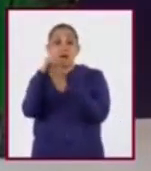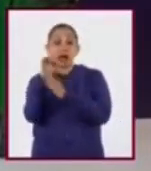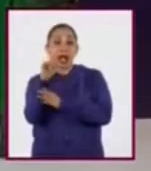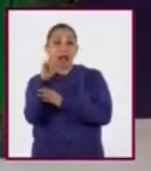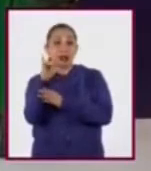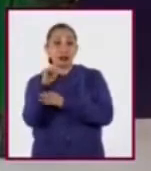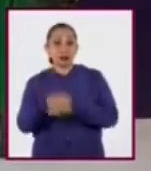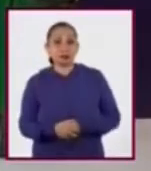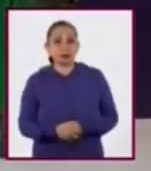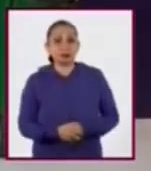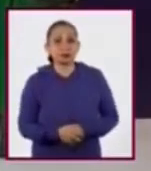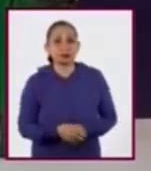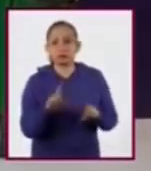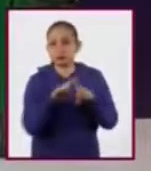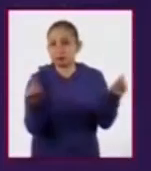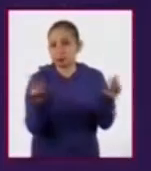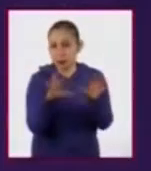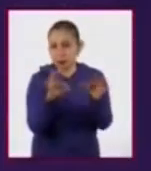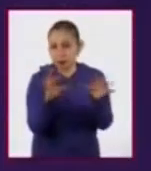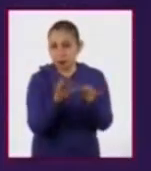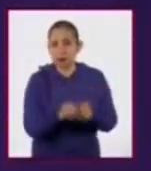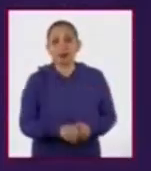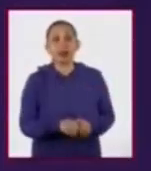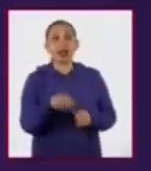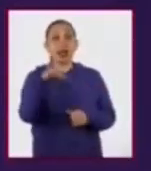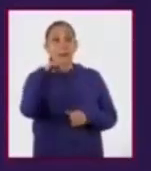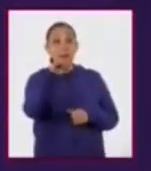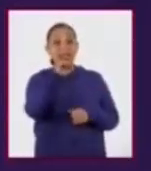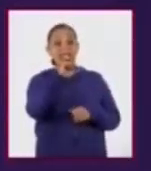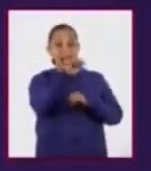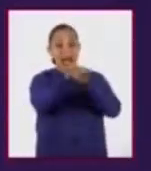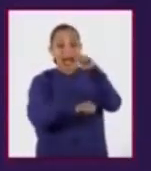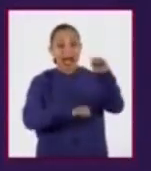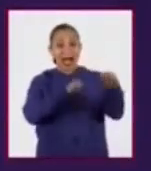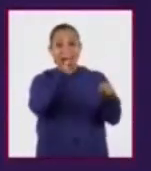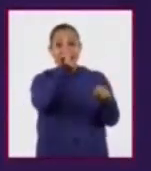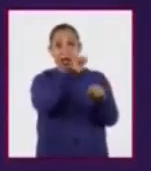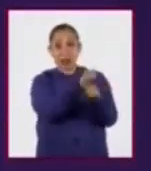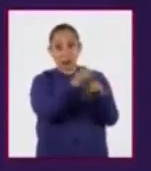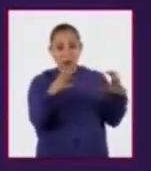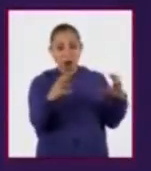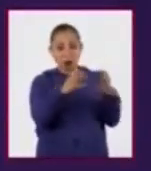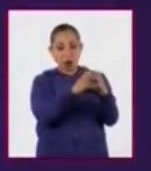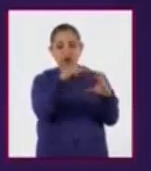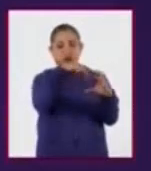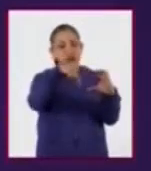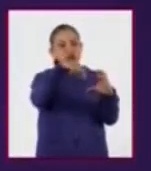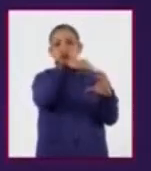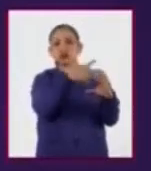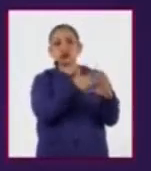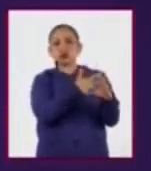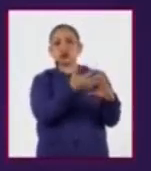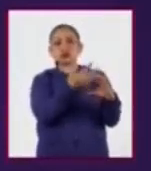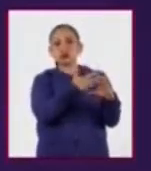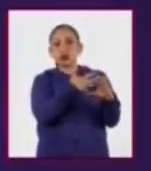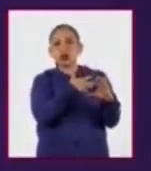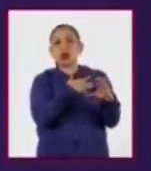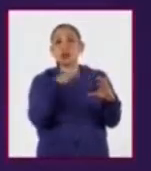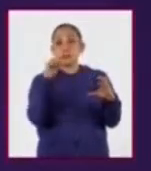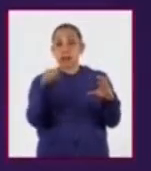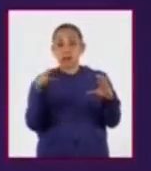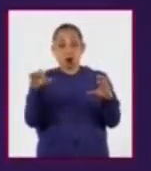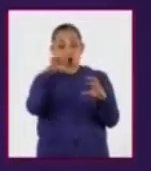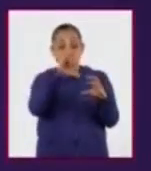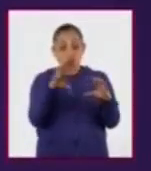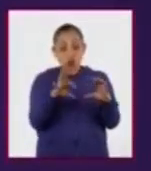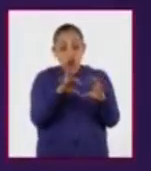electrones. Dicho de otra manera, la masa de los átomos está constituida fundamentalmente por la masa de su